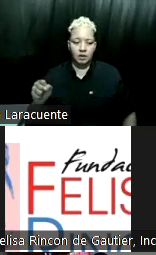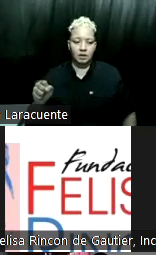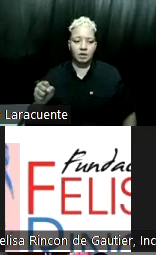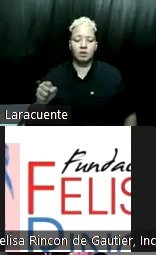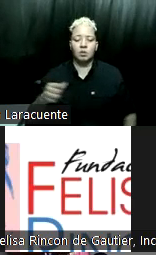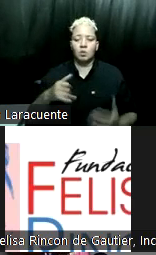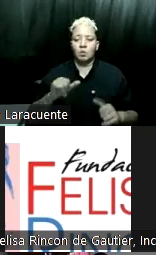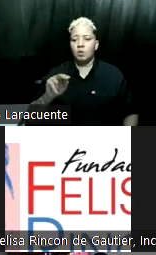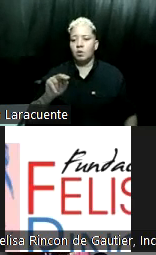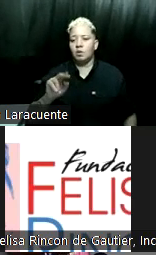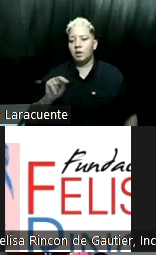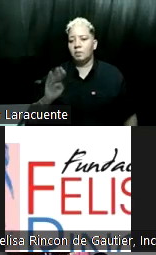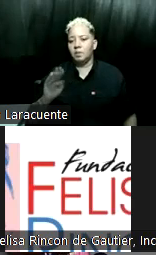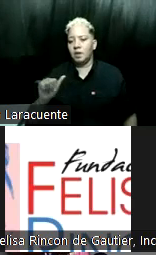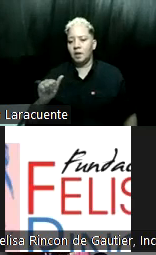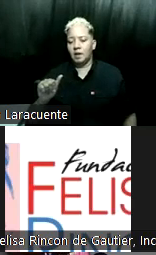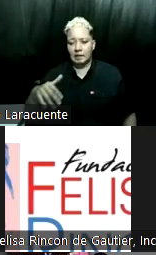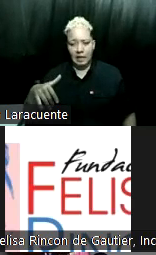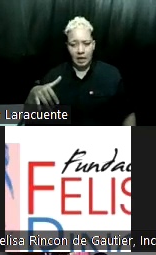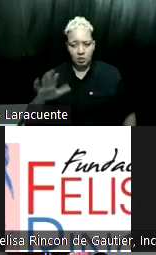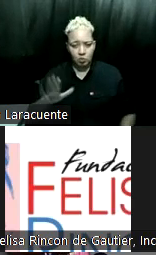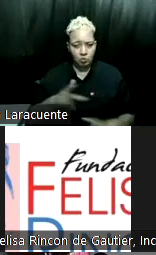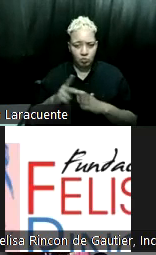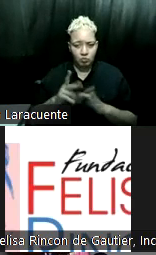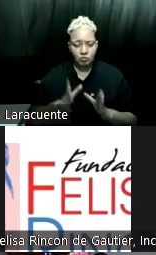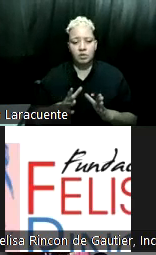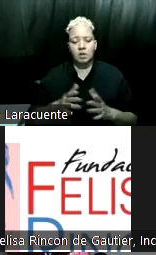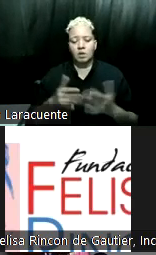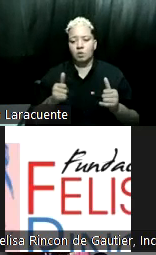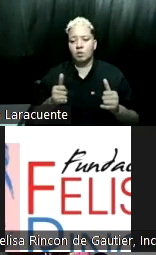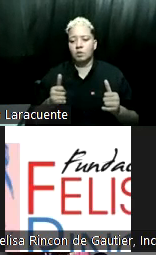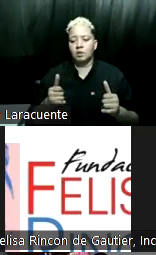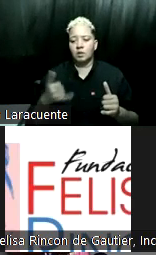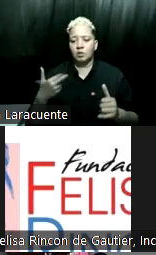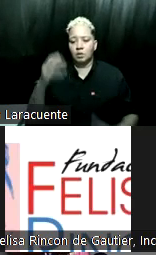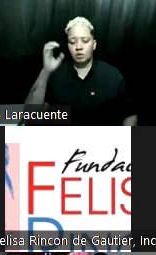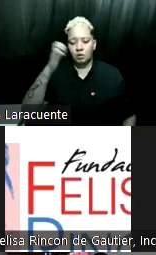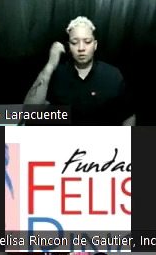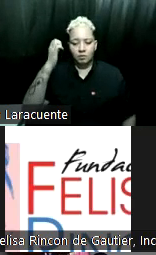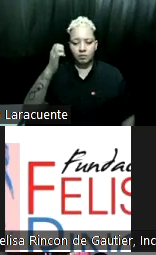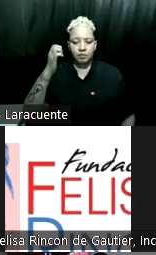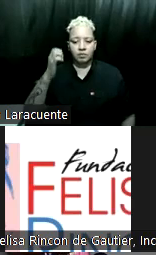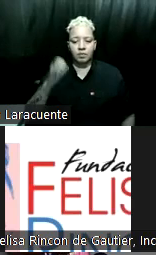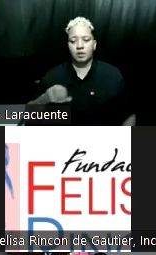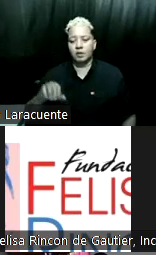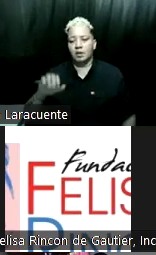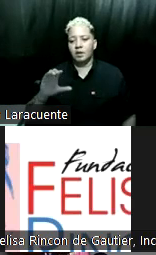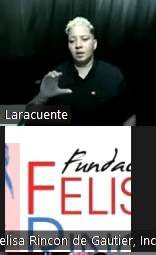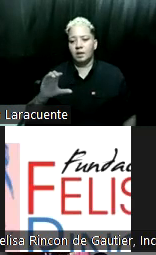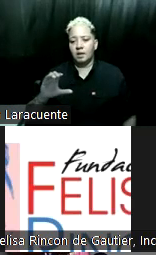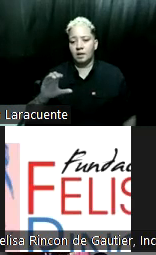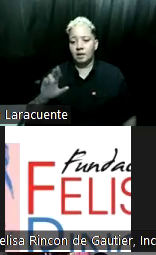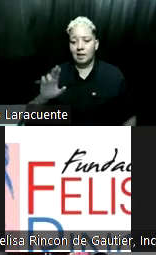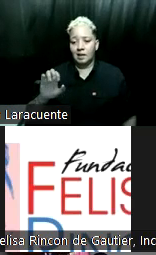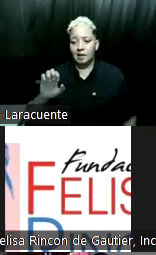tarde en su carrera, decía que el mejor jugador de la historia de Europa fue Kresimir Kosic.